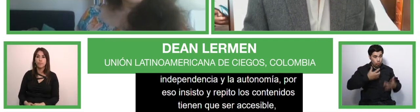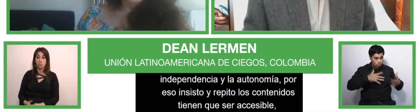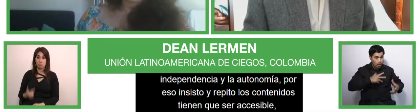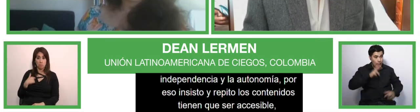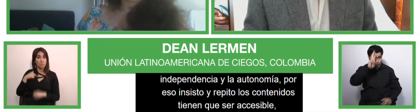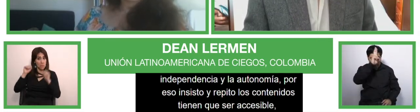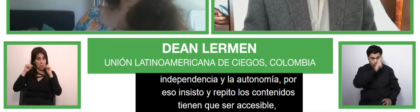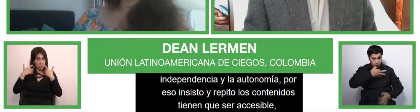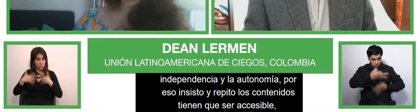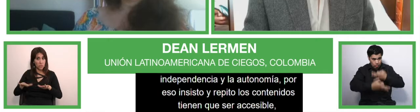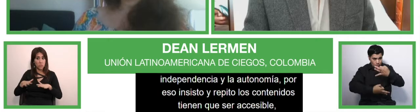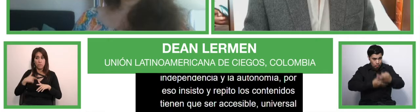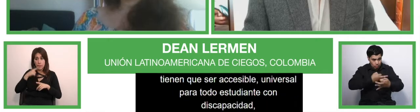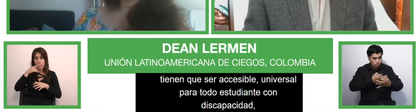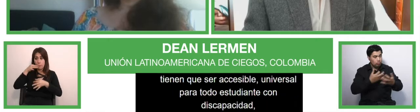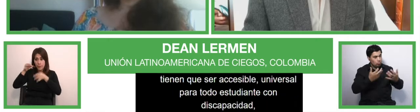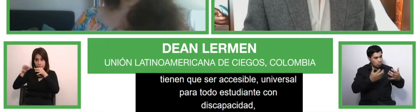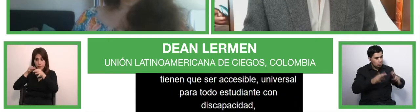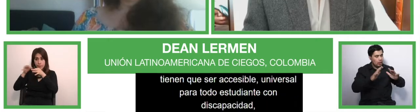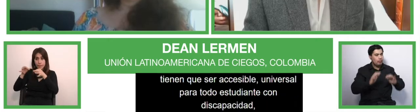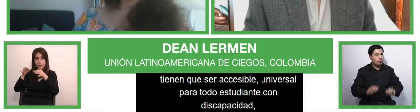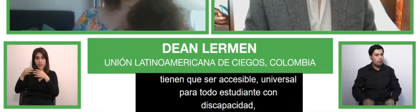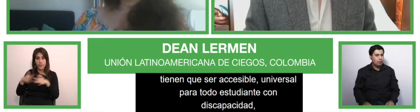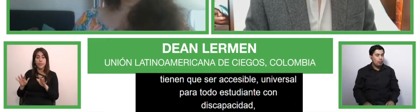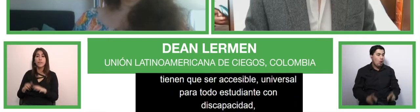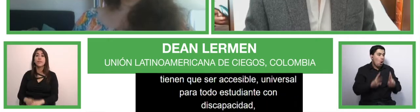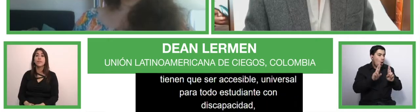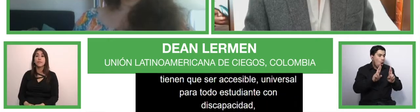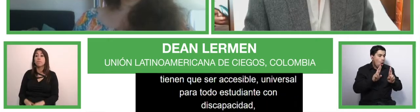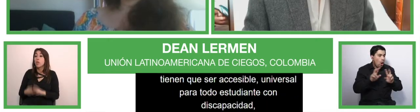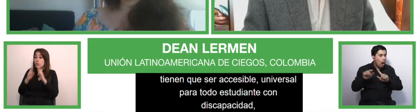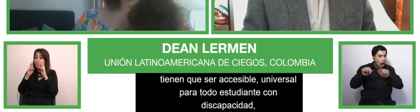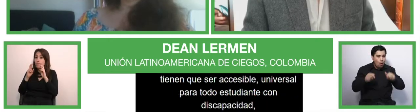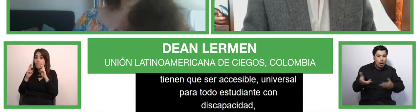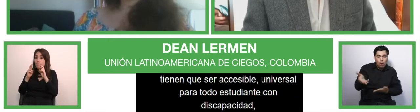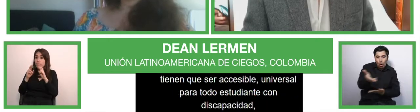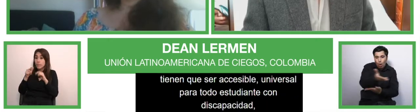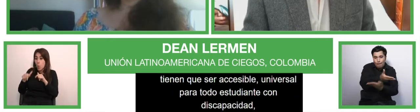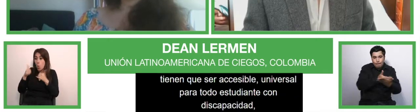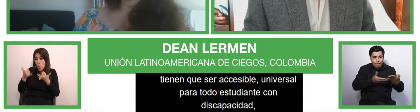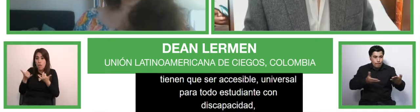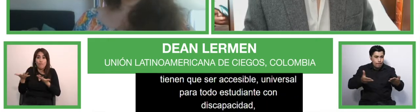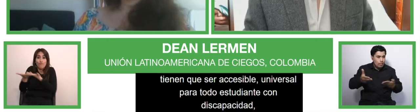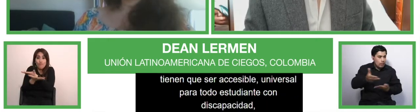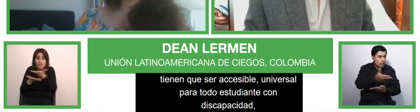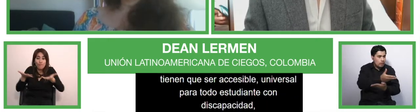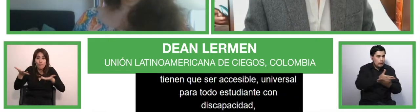reflexiones y esperaría la posibilidad de comenzar a interactuar y conversar con los